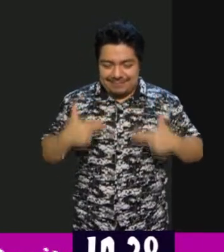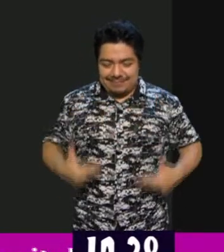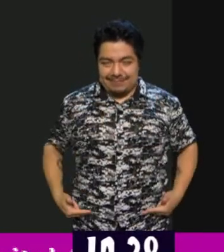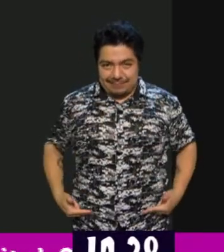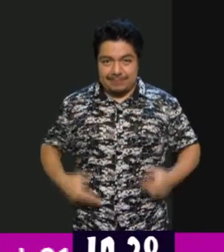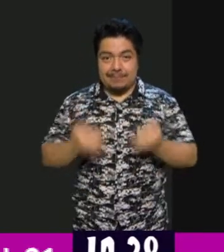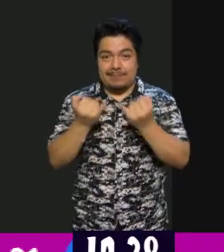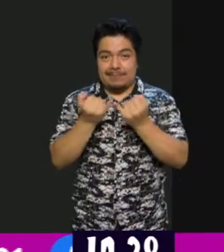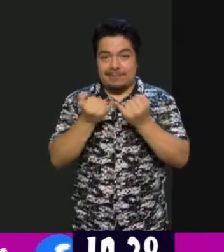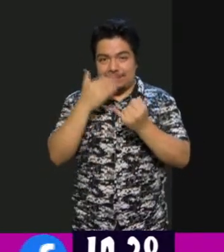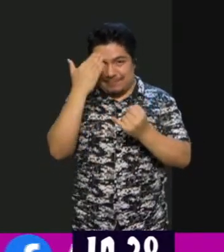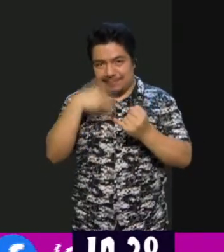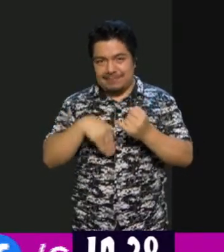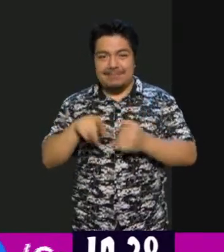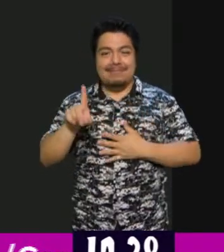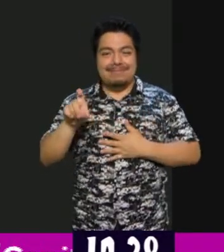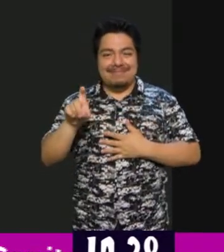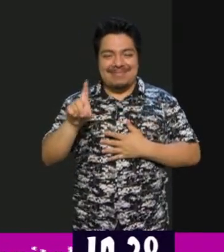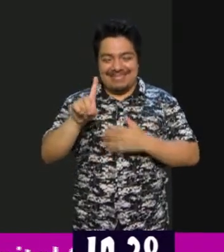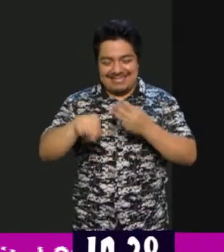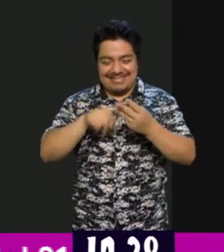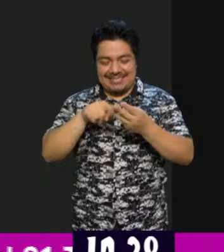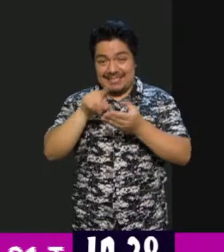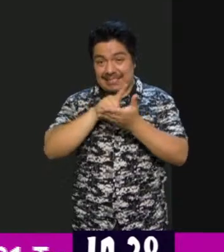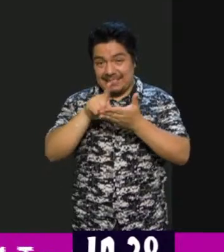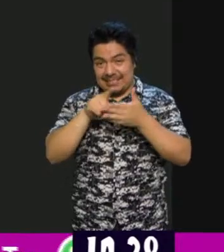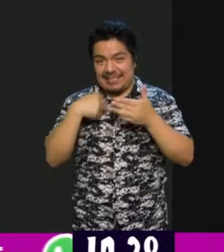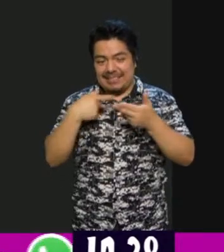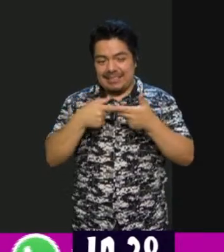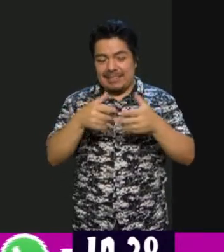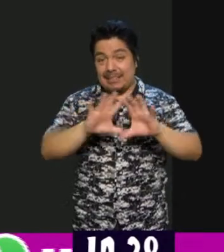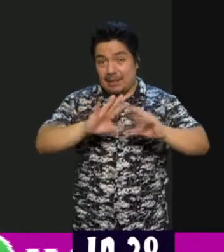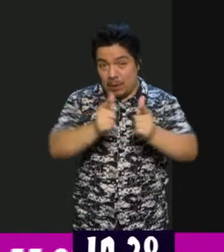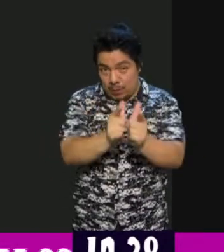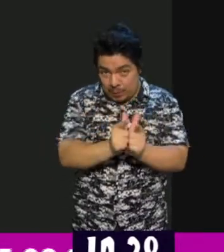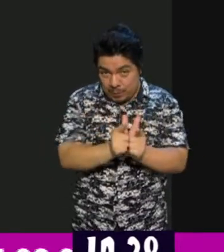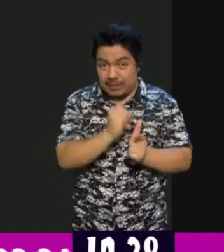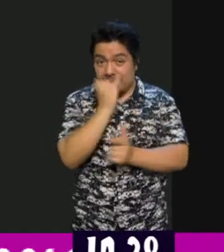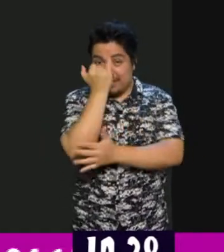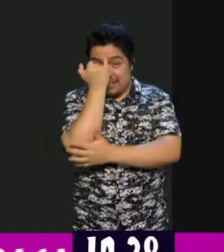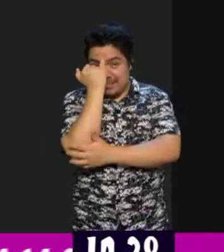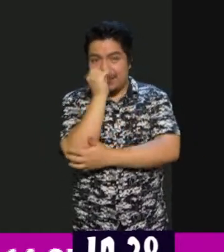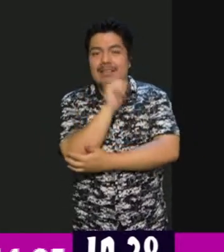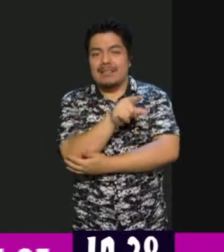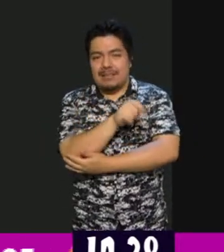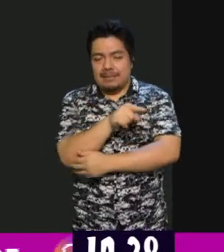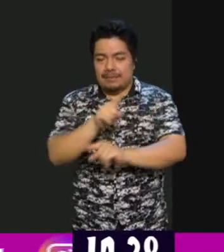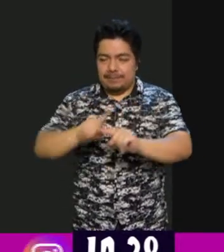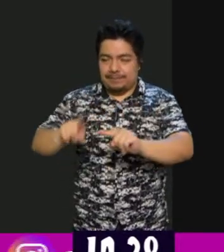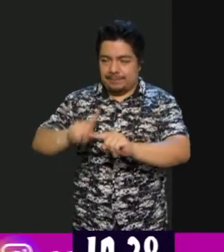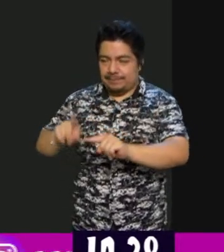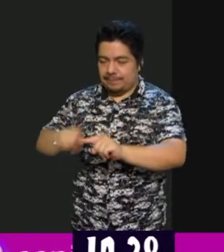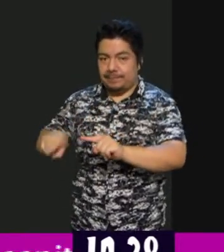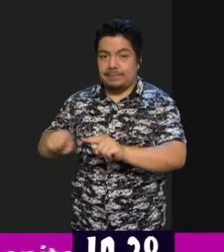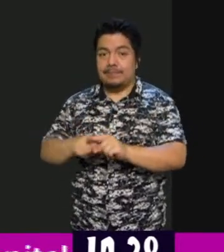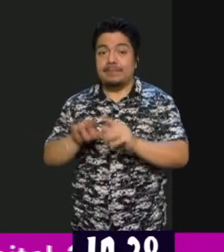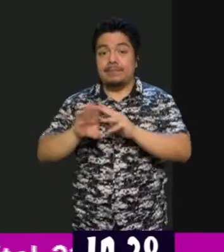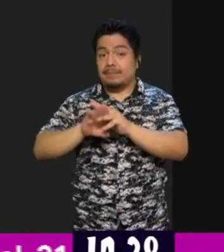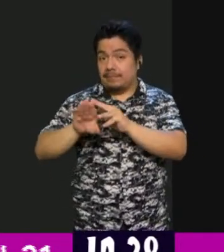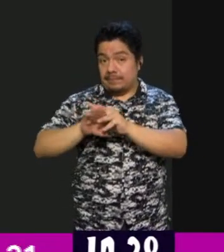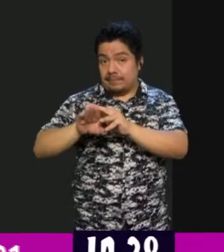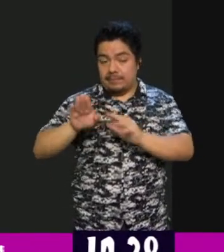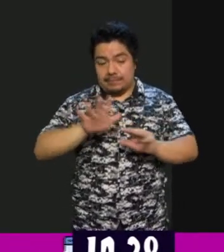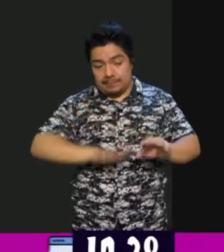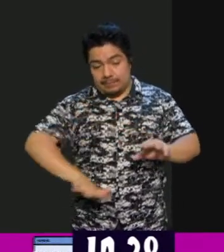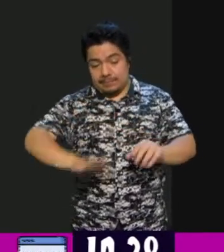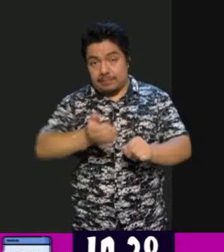por supuesto, defensa del agua, derechos humanos, grupos indígenas, por supuesto, también está el tema de migrantes, sector